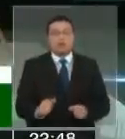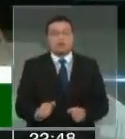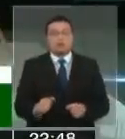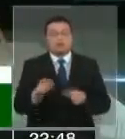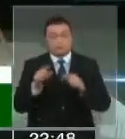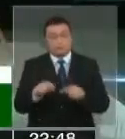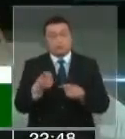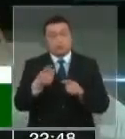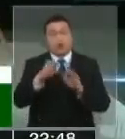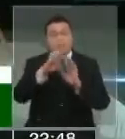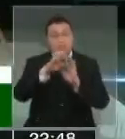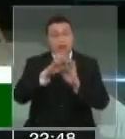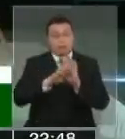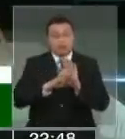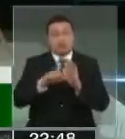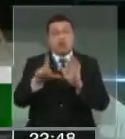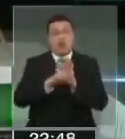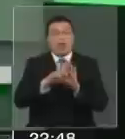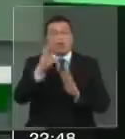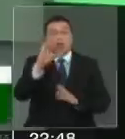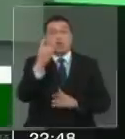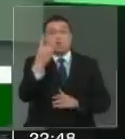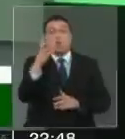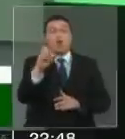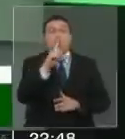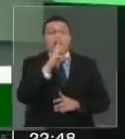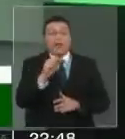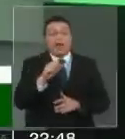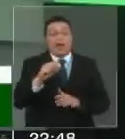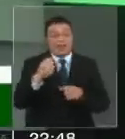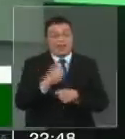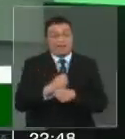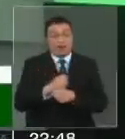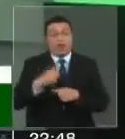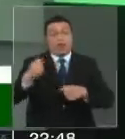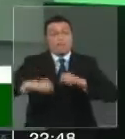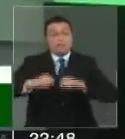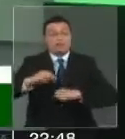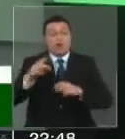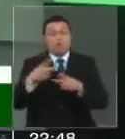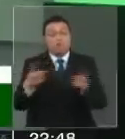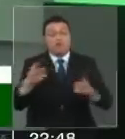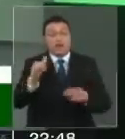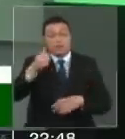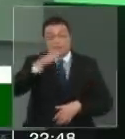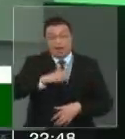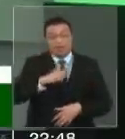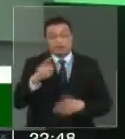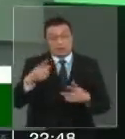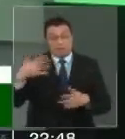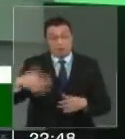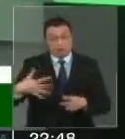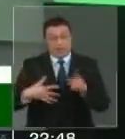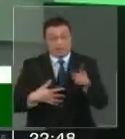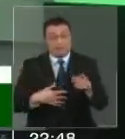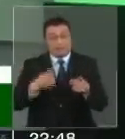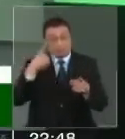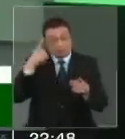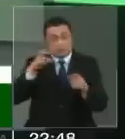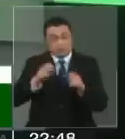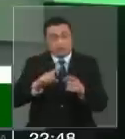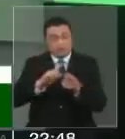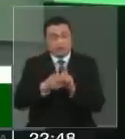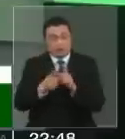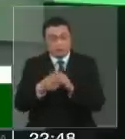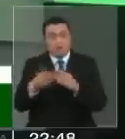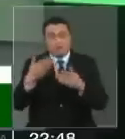un proyecto de ley de cuotas laborales en empresas públicas y privadas. ¿Qué importancia le das a eso? ¿Cómo puede también ir cambiando las